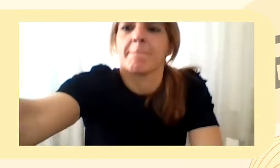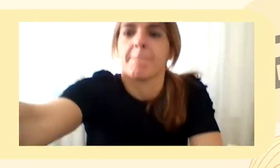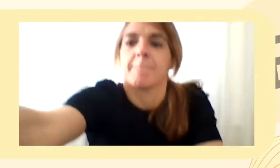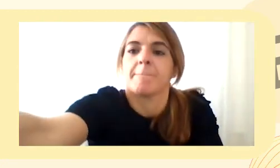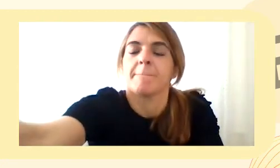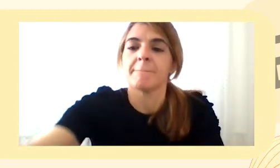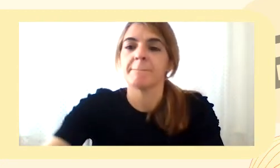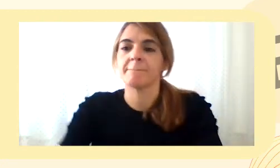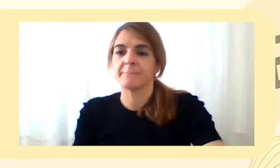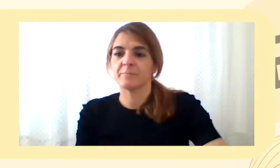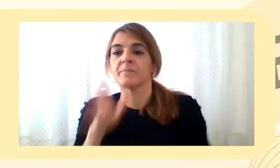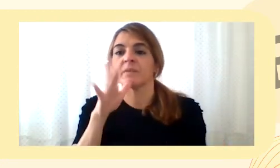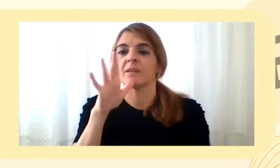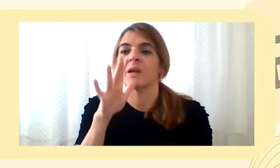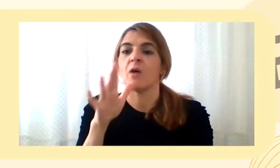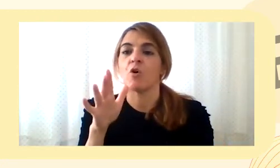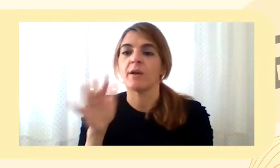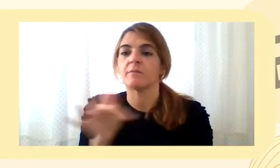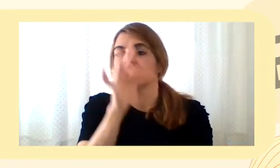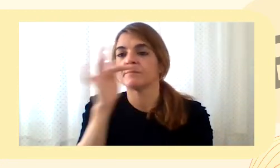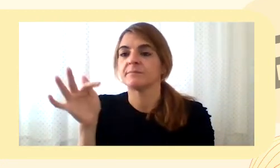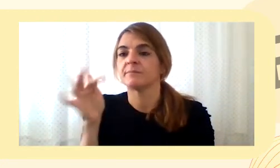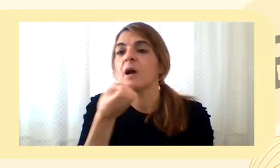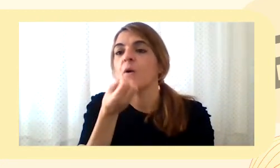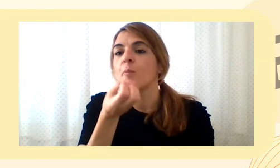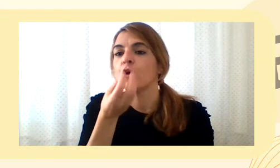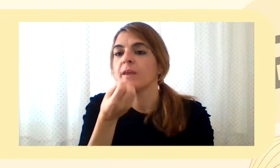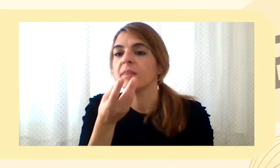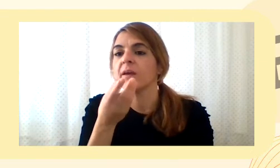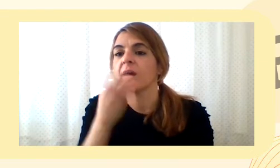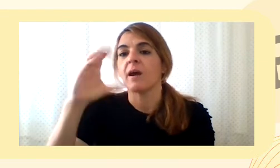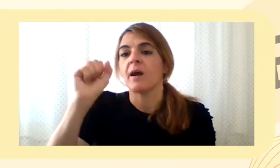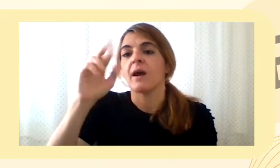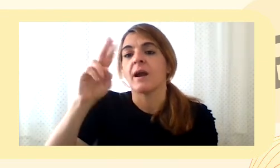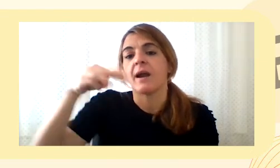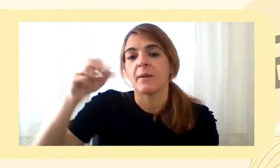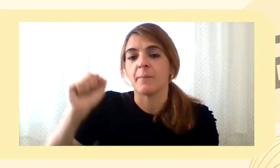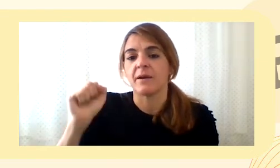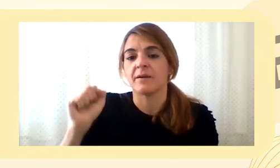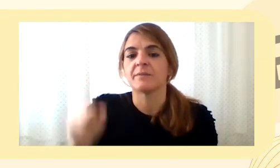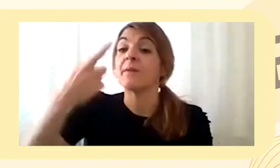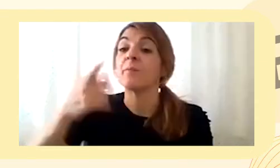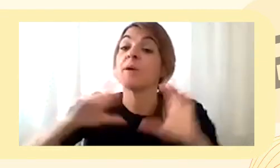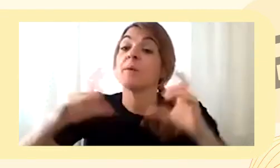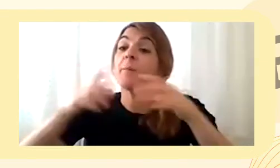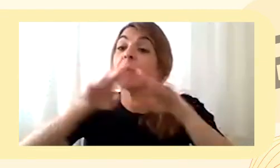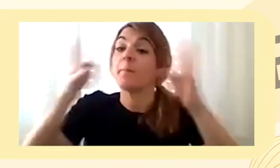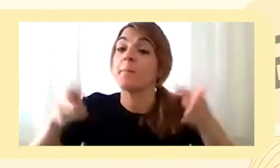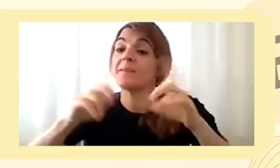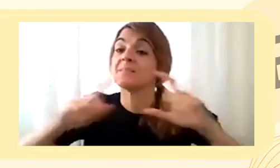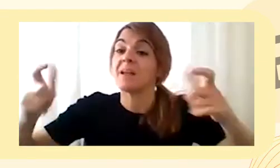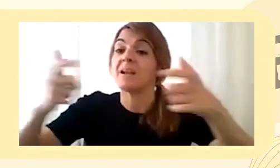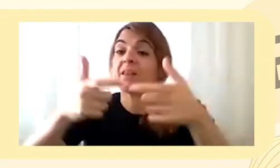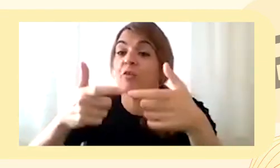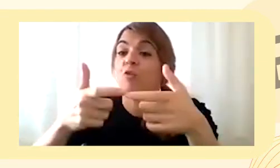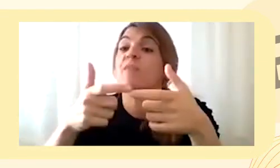Vale, pues vamos a pasar a la ponencia de Karma Vale, yo he puesto por el chat a